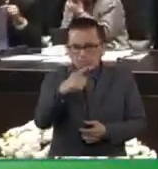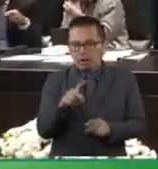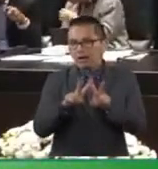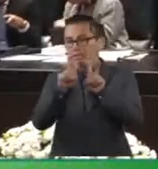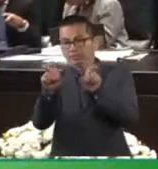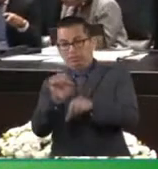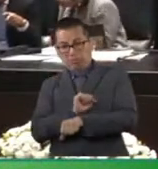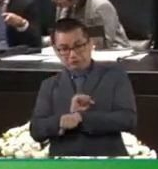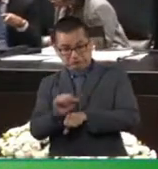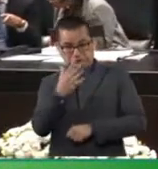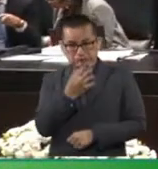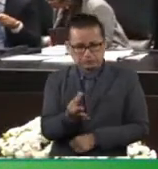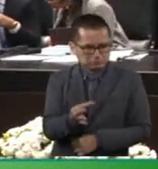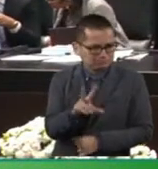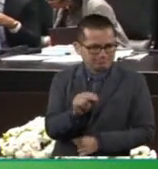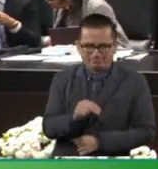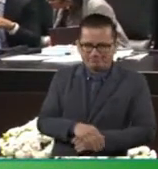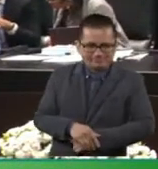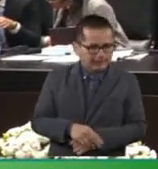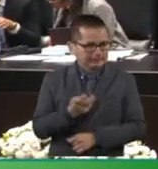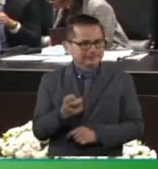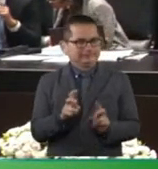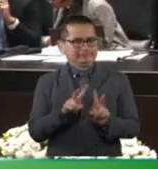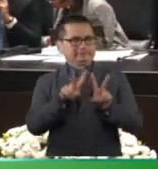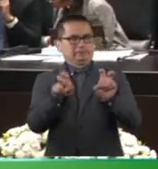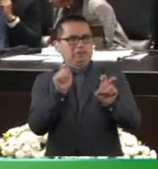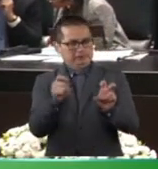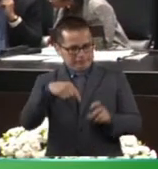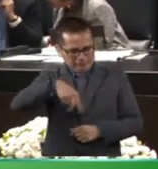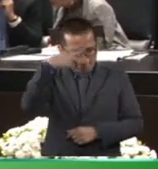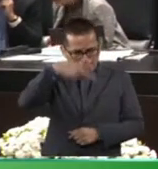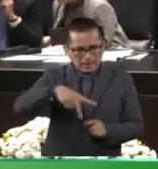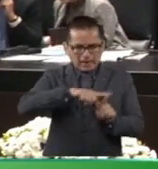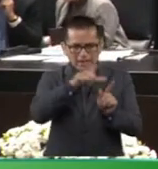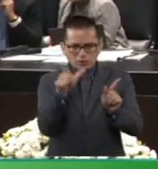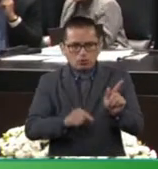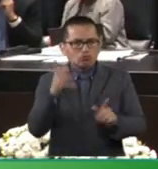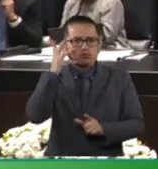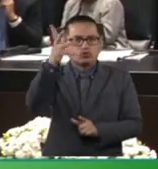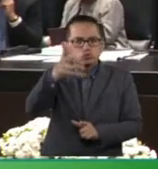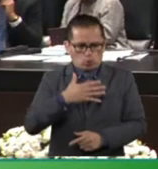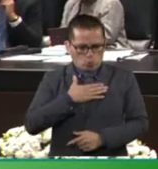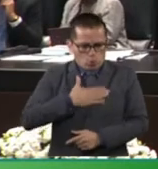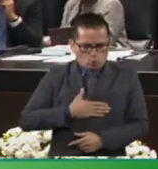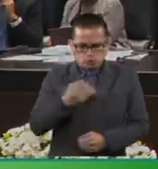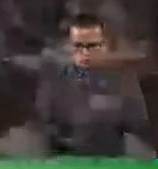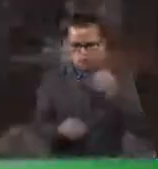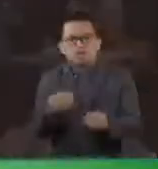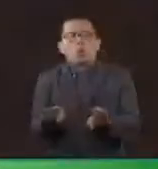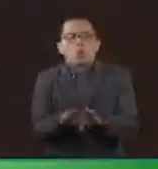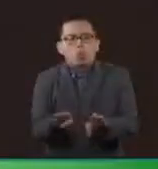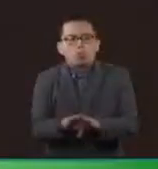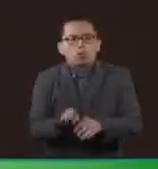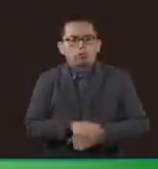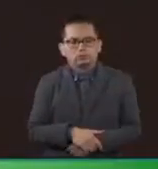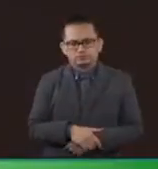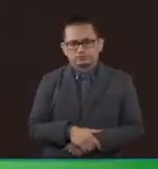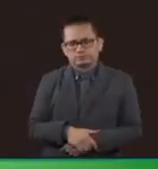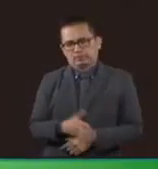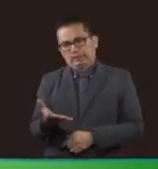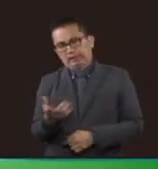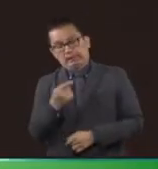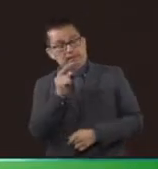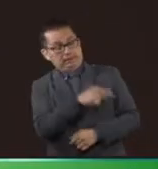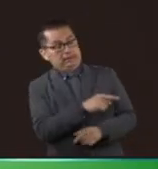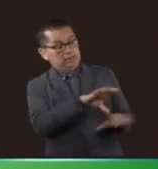para definir el futuro de la justicia en el país Por cierto ahora que a la mayoría le gusta mucho hablar